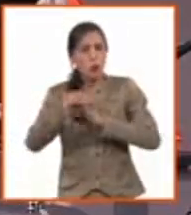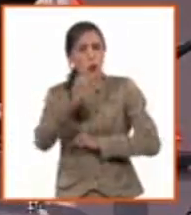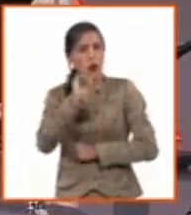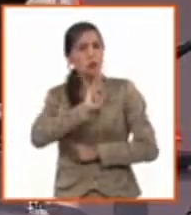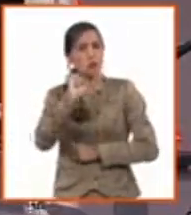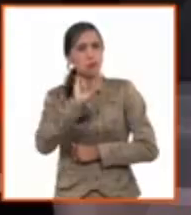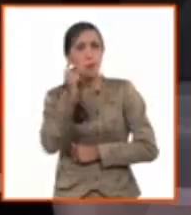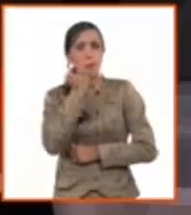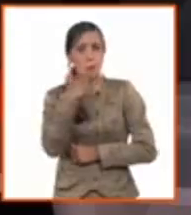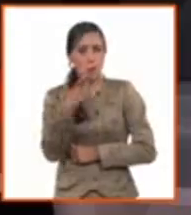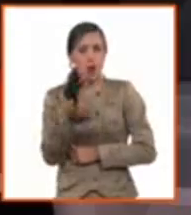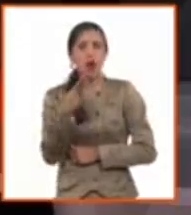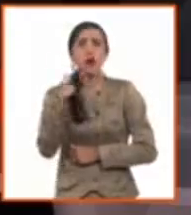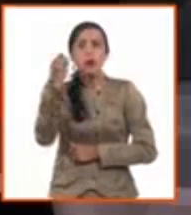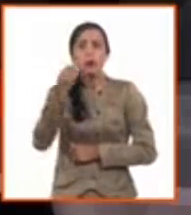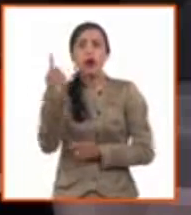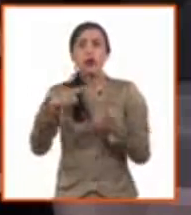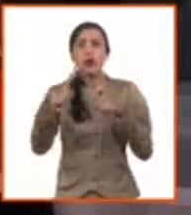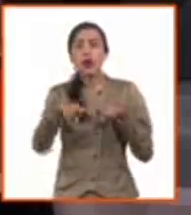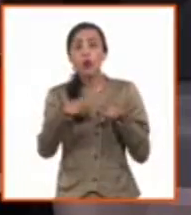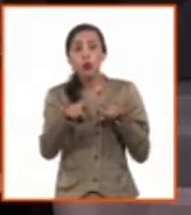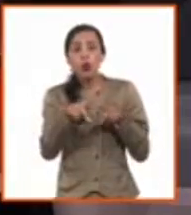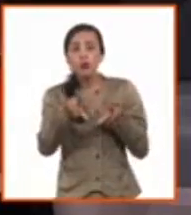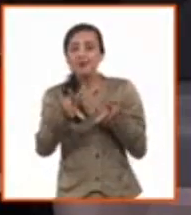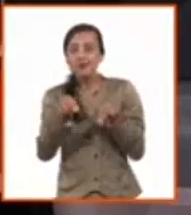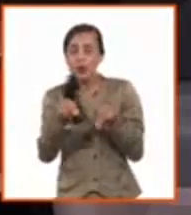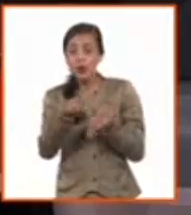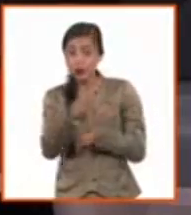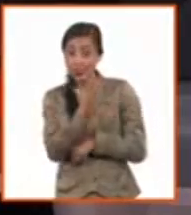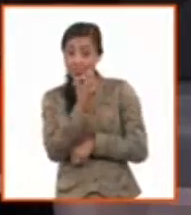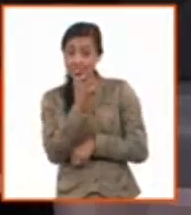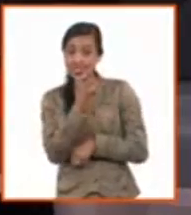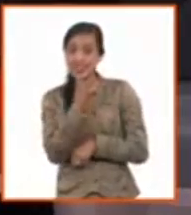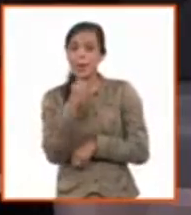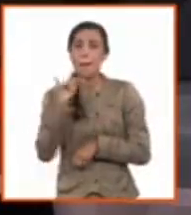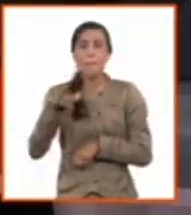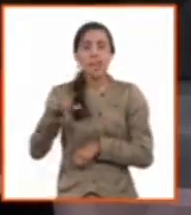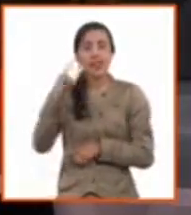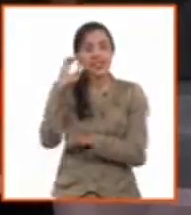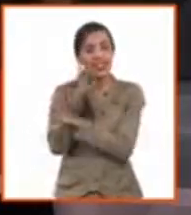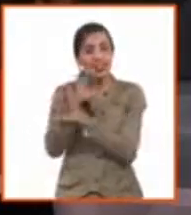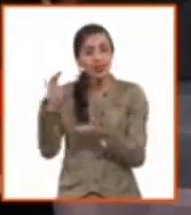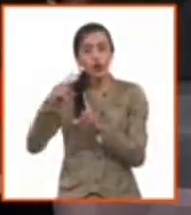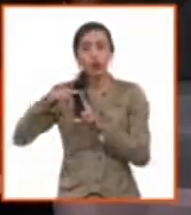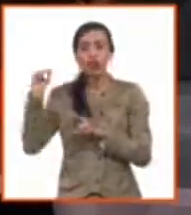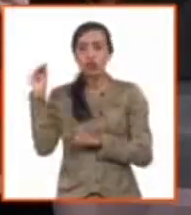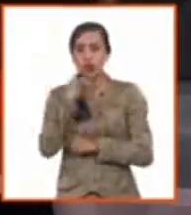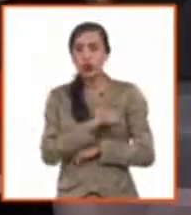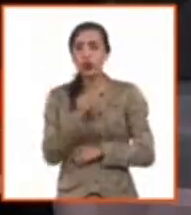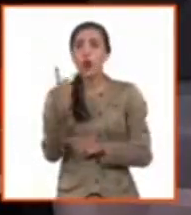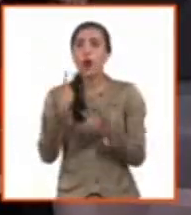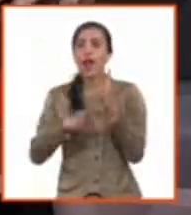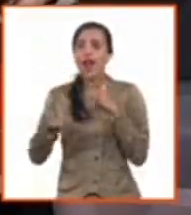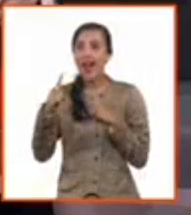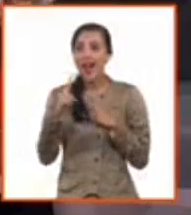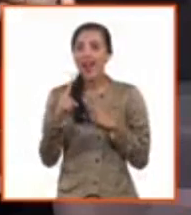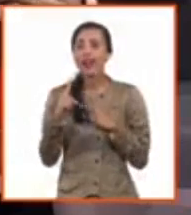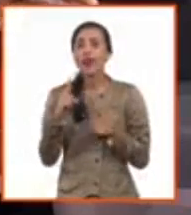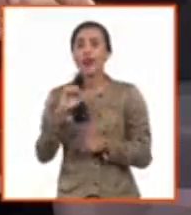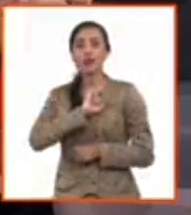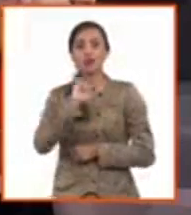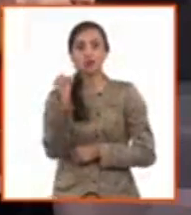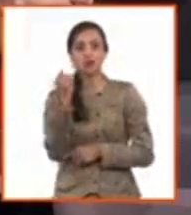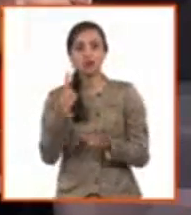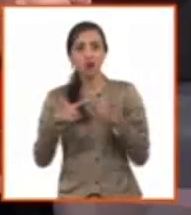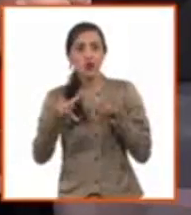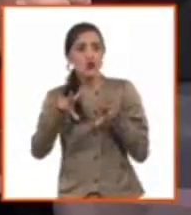creo que hay elementos que se vienen a añadir con ustedes señalaba a los parques científico-tecnológicos es un paso adelante